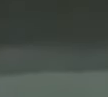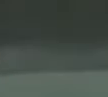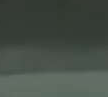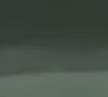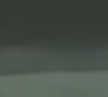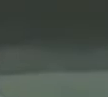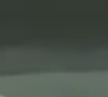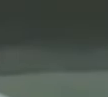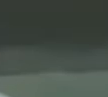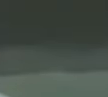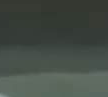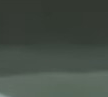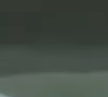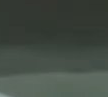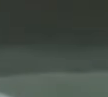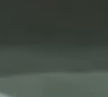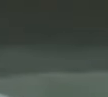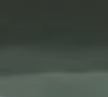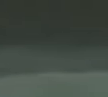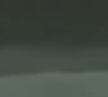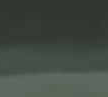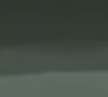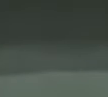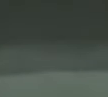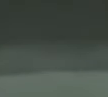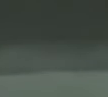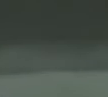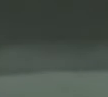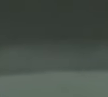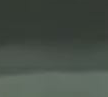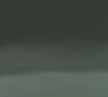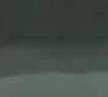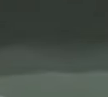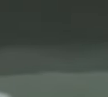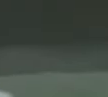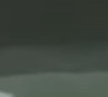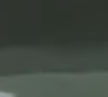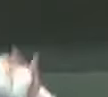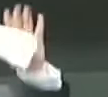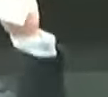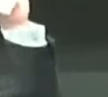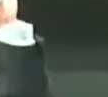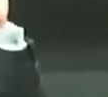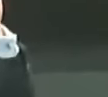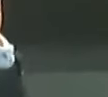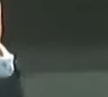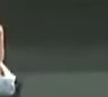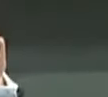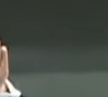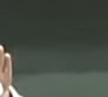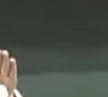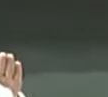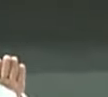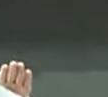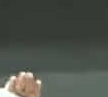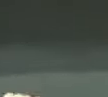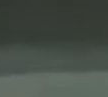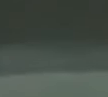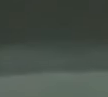vosotros. Y en la debilidad y en la fragilidad humana me dice: Bástate mi gracia.